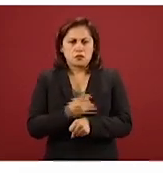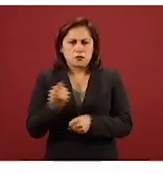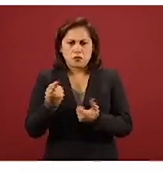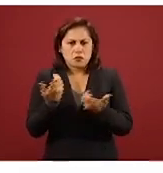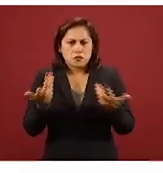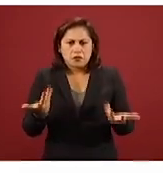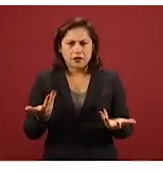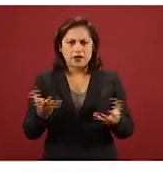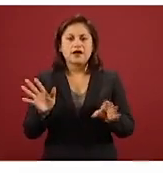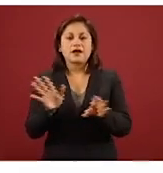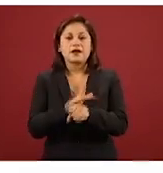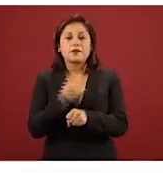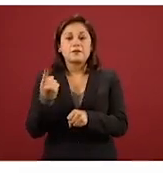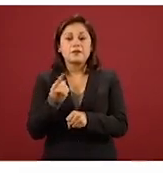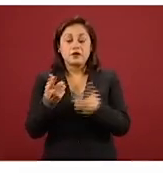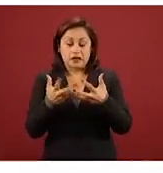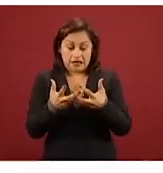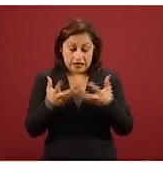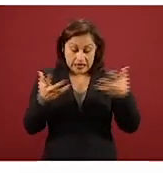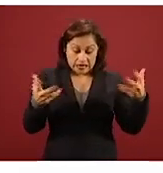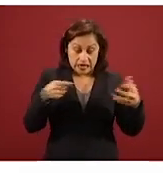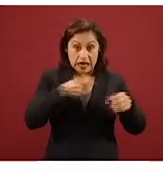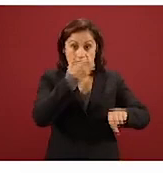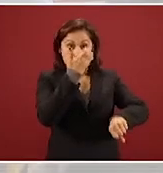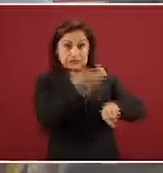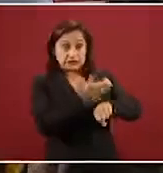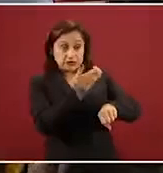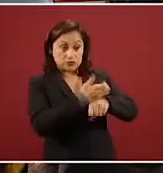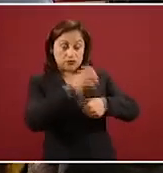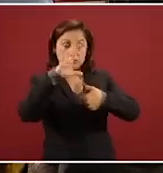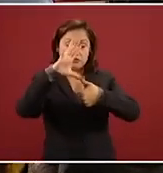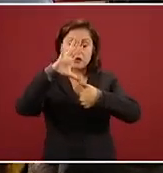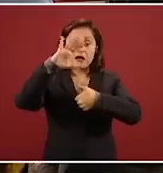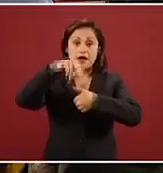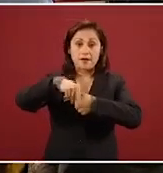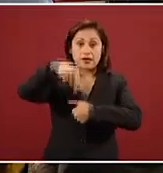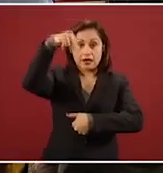acceder al mercado de América del Norte. La siguiente.